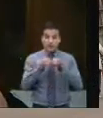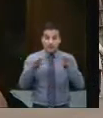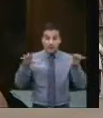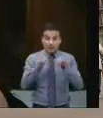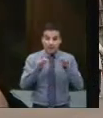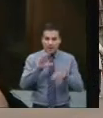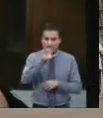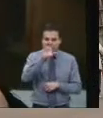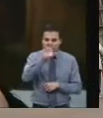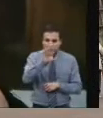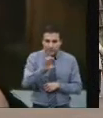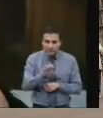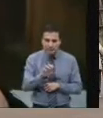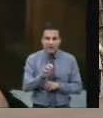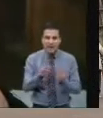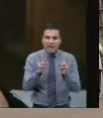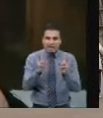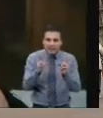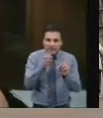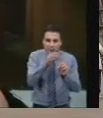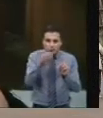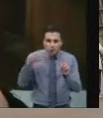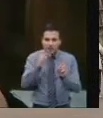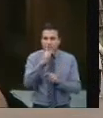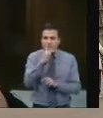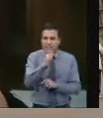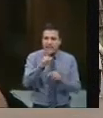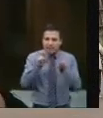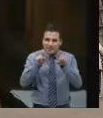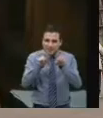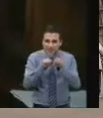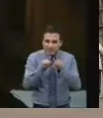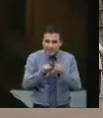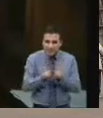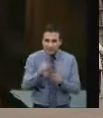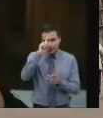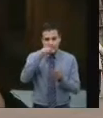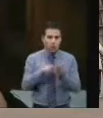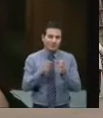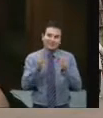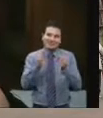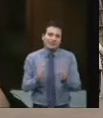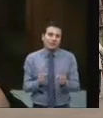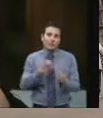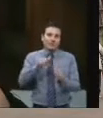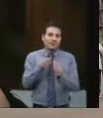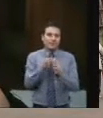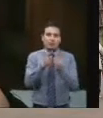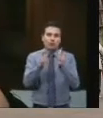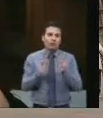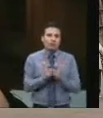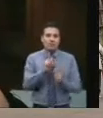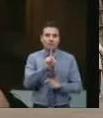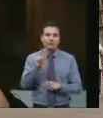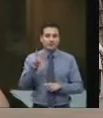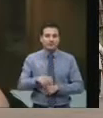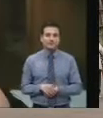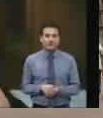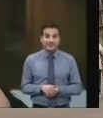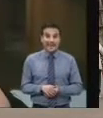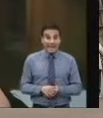por lo que se puede inferir que las respuestas fueron orquestadas. Ante esta estrategia para violentar la veda